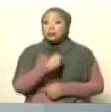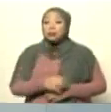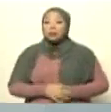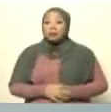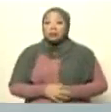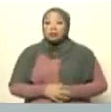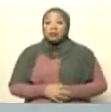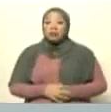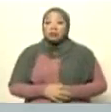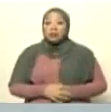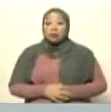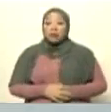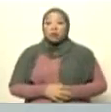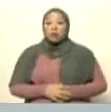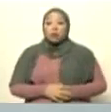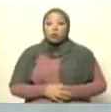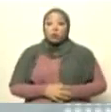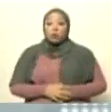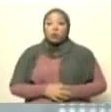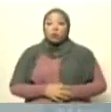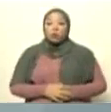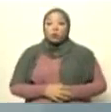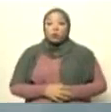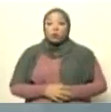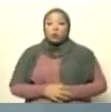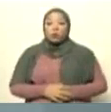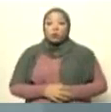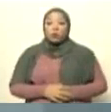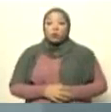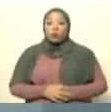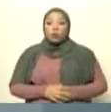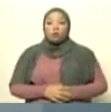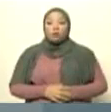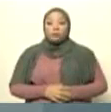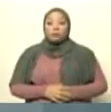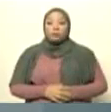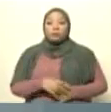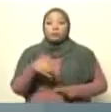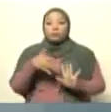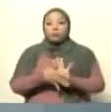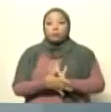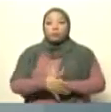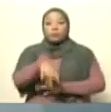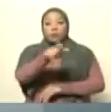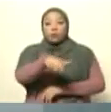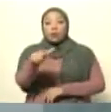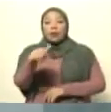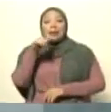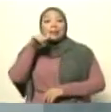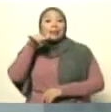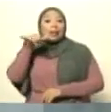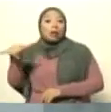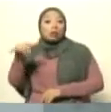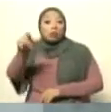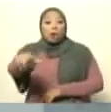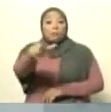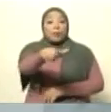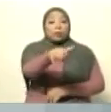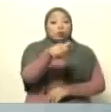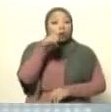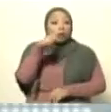vivían alrededor de los primeros años del gobierno, eso no lo digo yo, lo decía el propio comandante Chávez, gente que tenía era